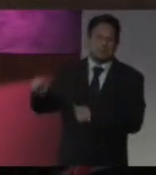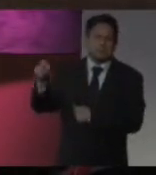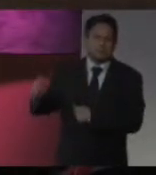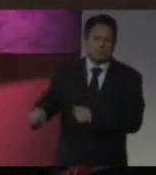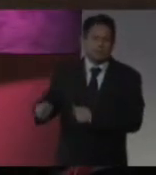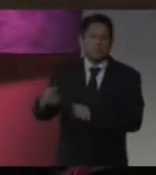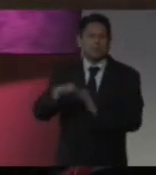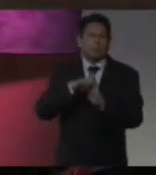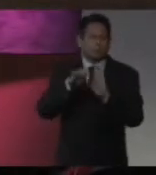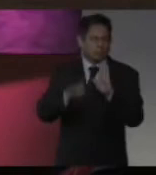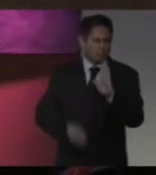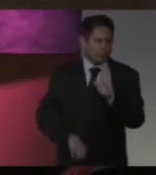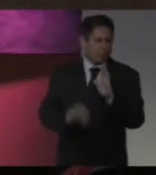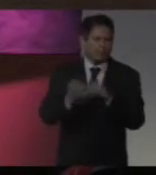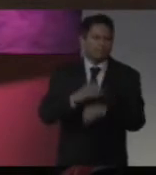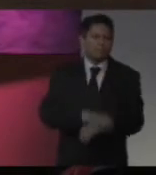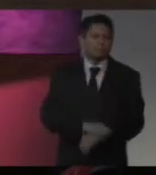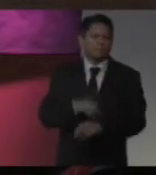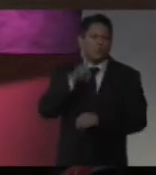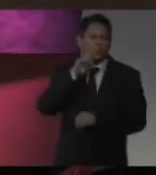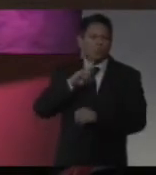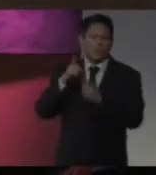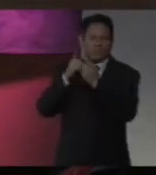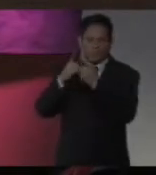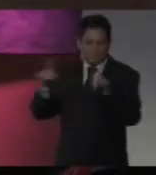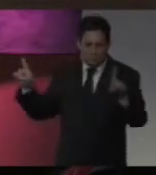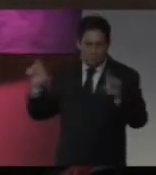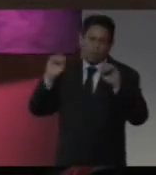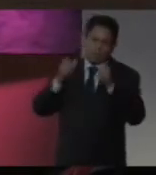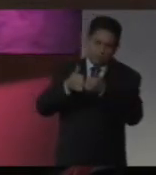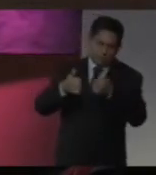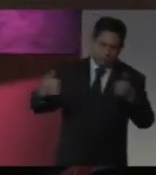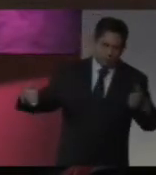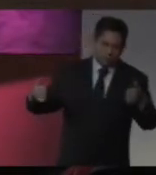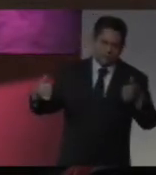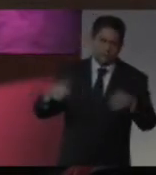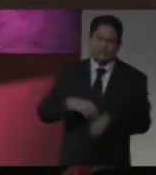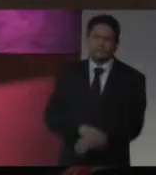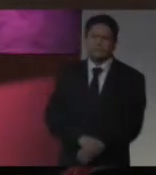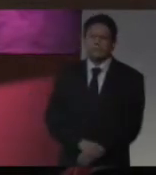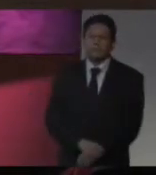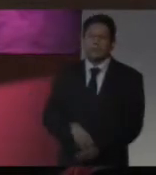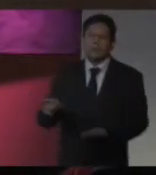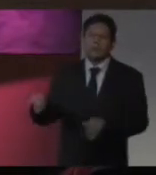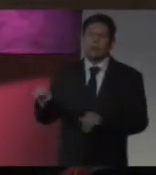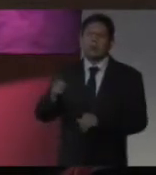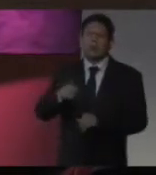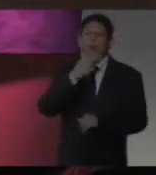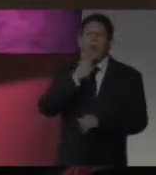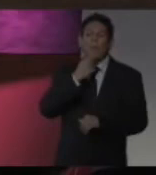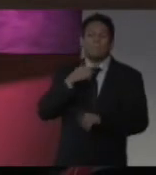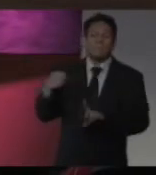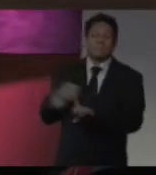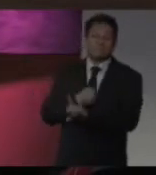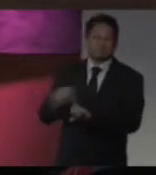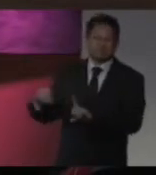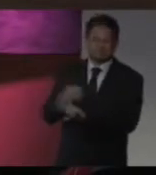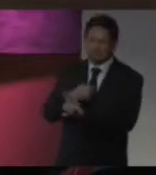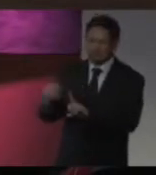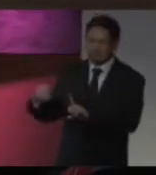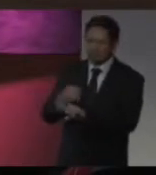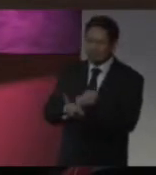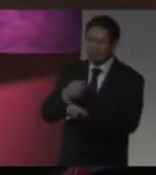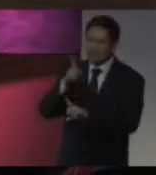Por ejemplo, las divorciadas o separadas de hombres golpeadores, ¿sí?